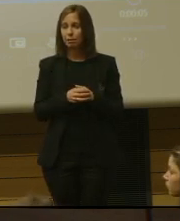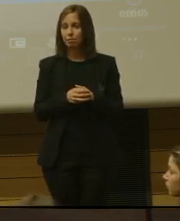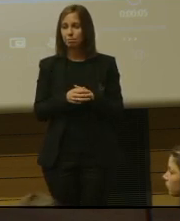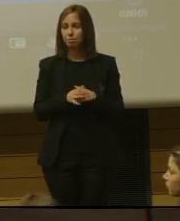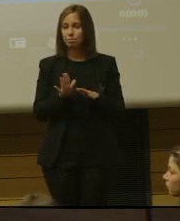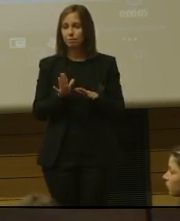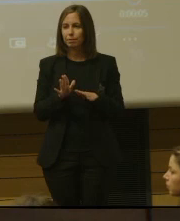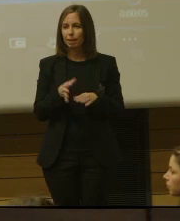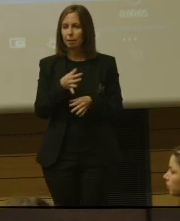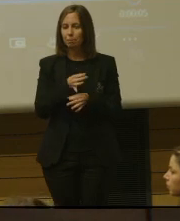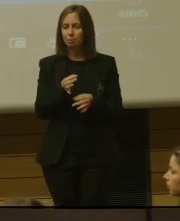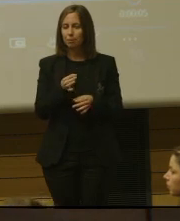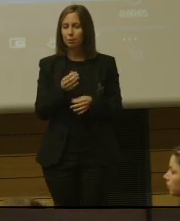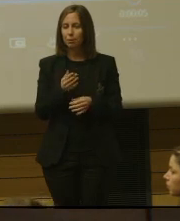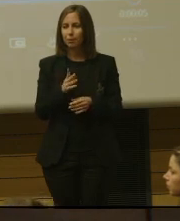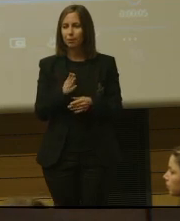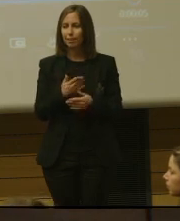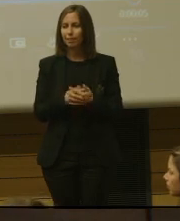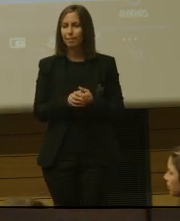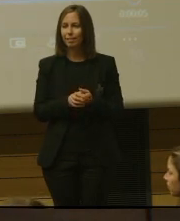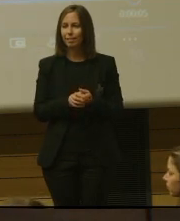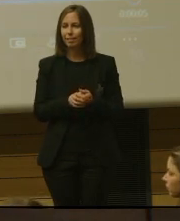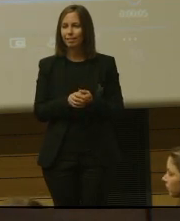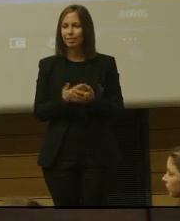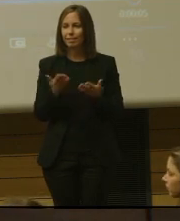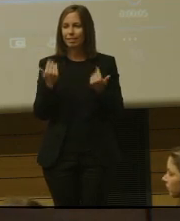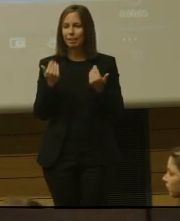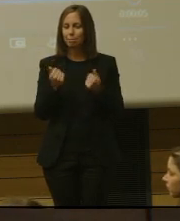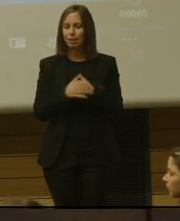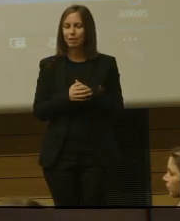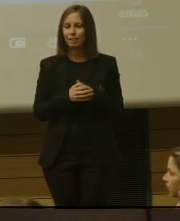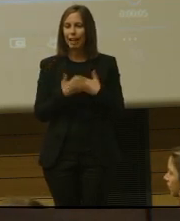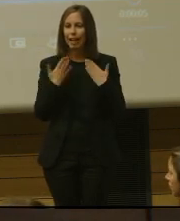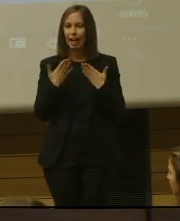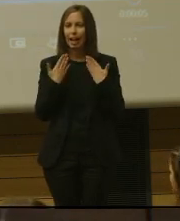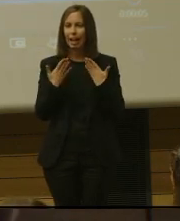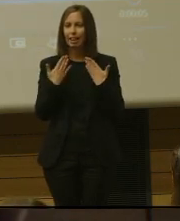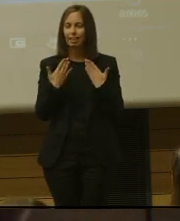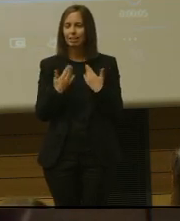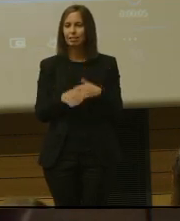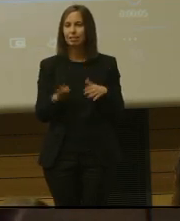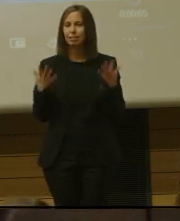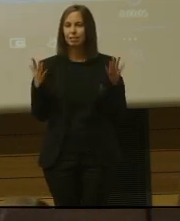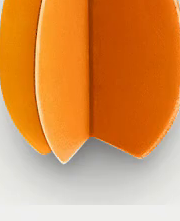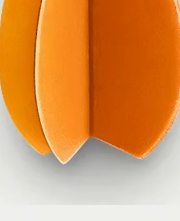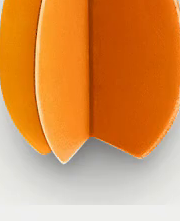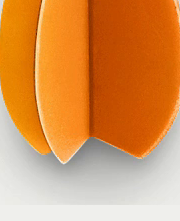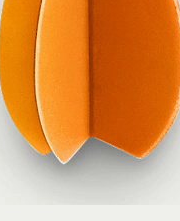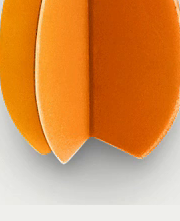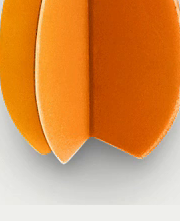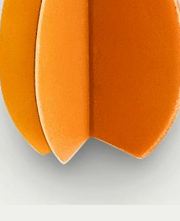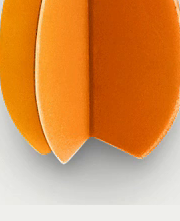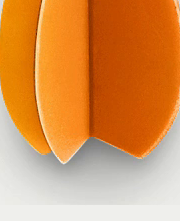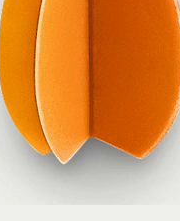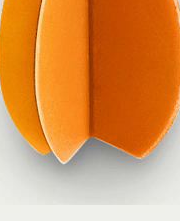Vale, perfecto, no lo sabía. Pues nada, muchas gracias, Nos levantamos.